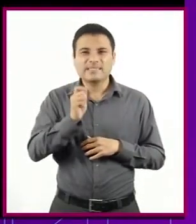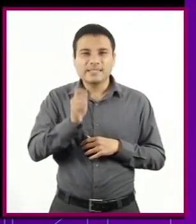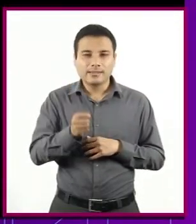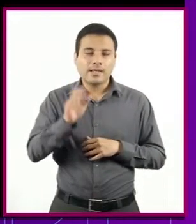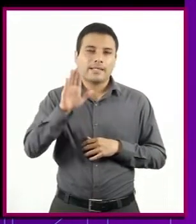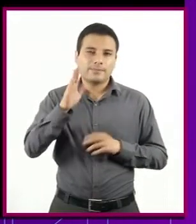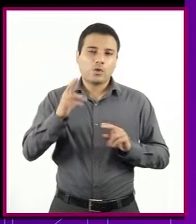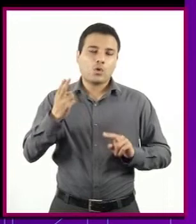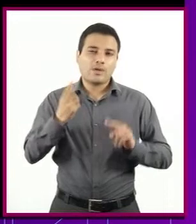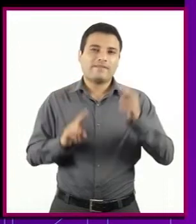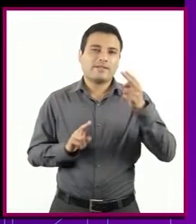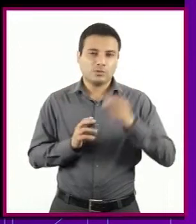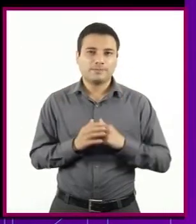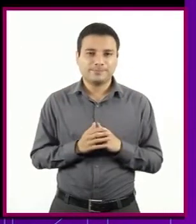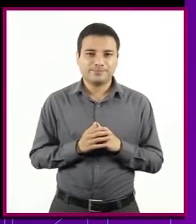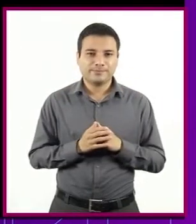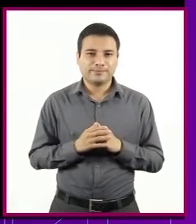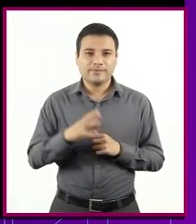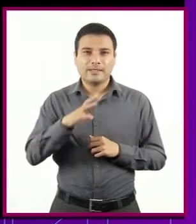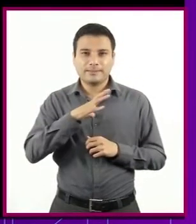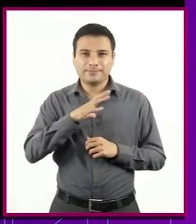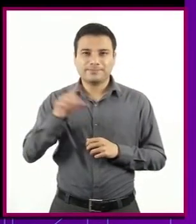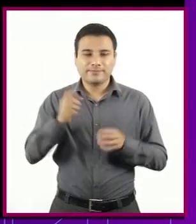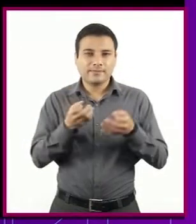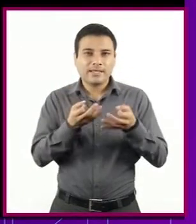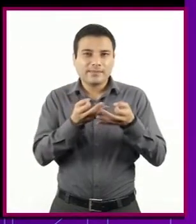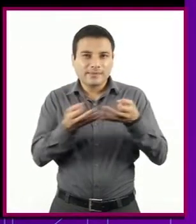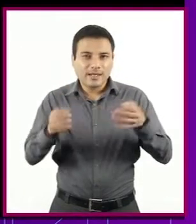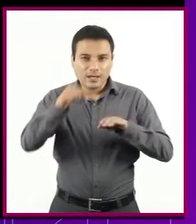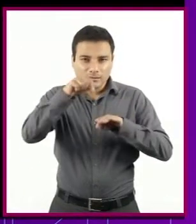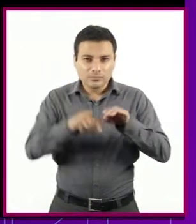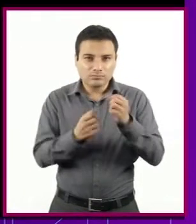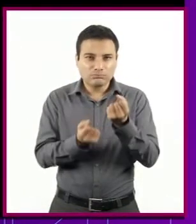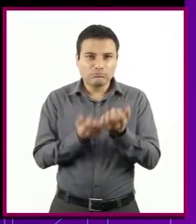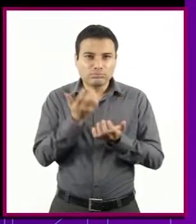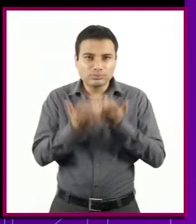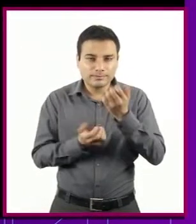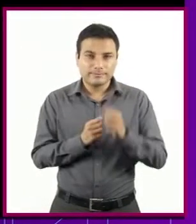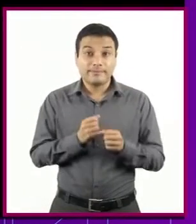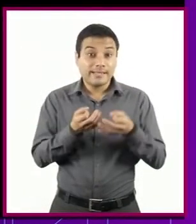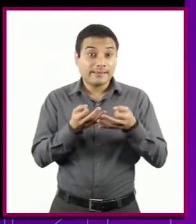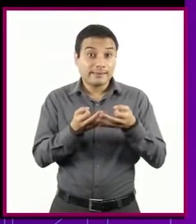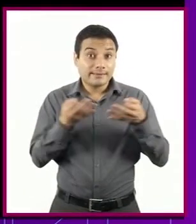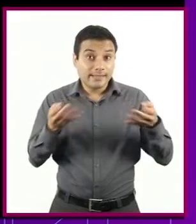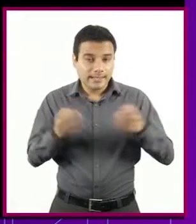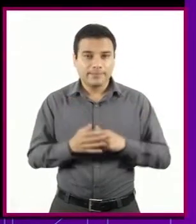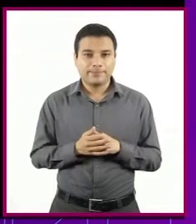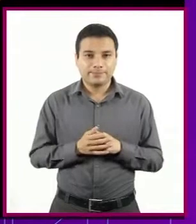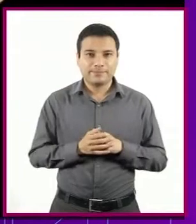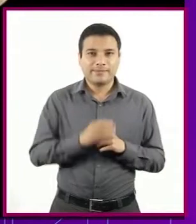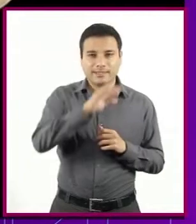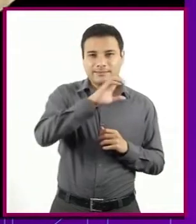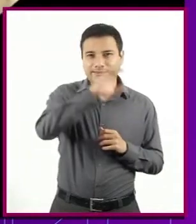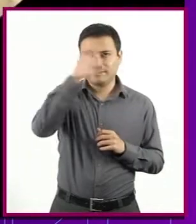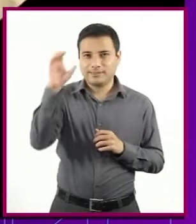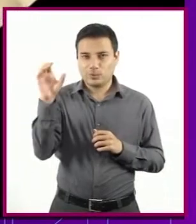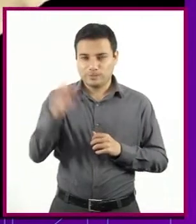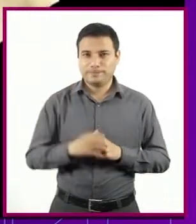Un mapa cósmico dividido en el inframundo, la superficie terrestre y la bóveda